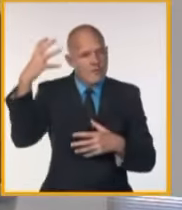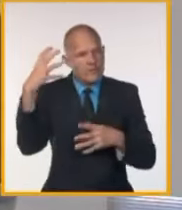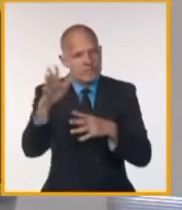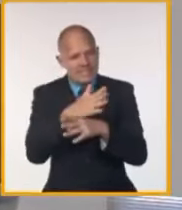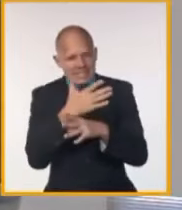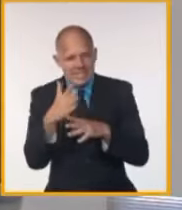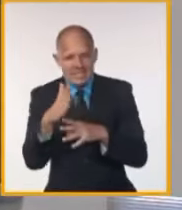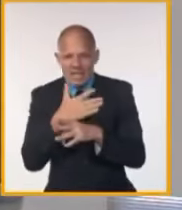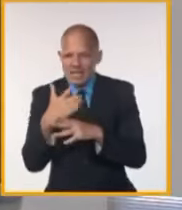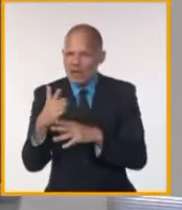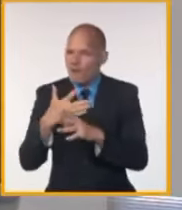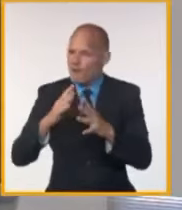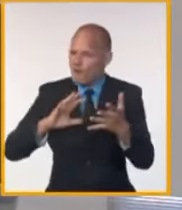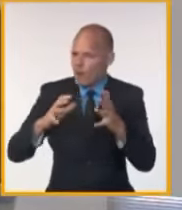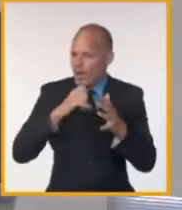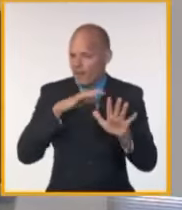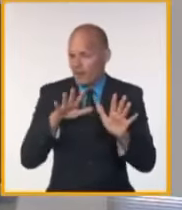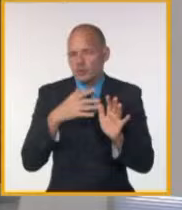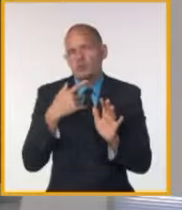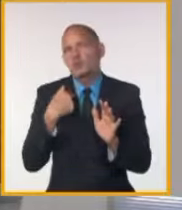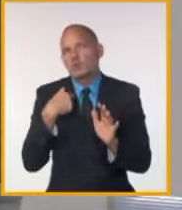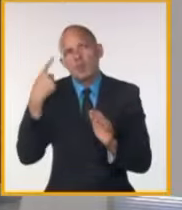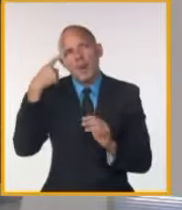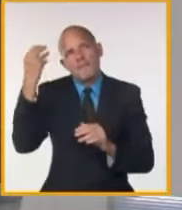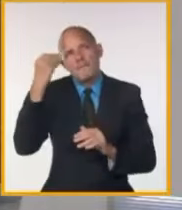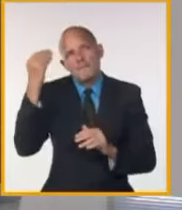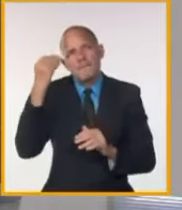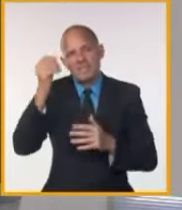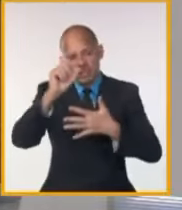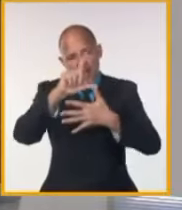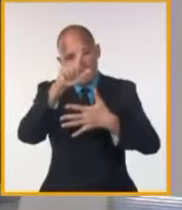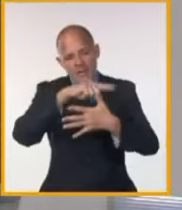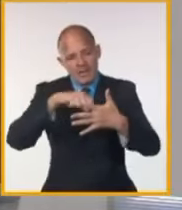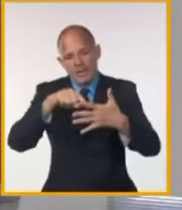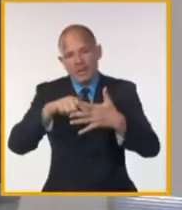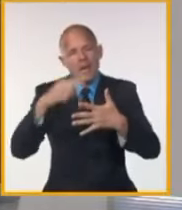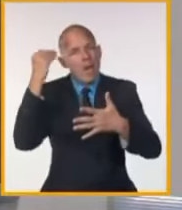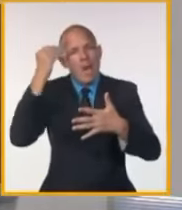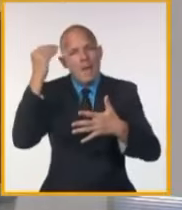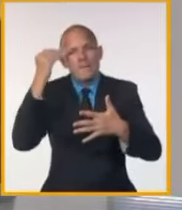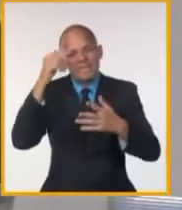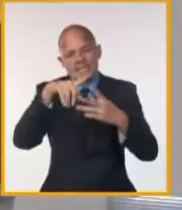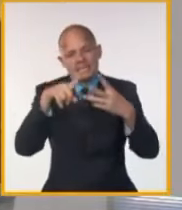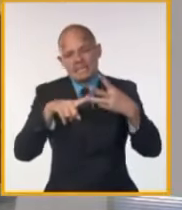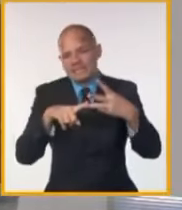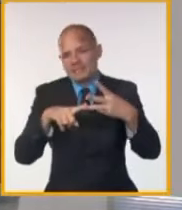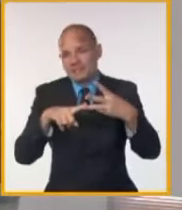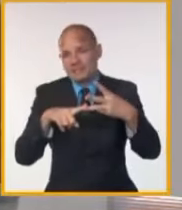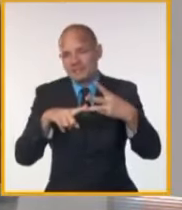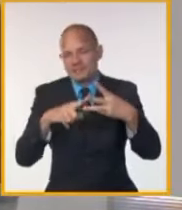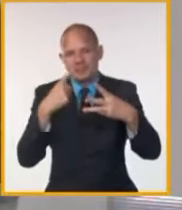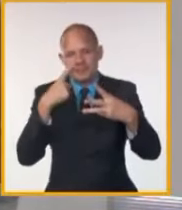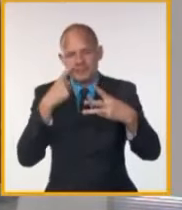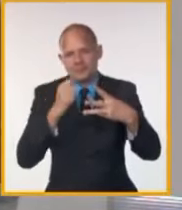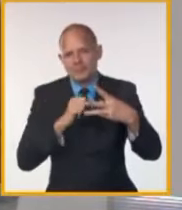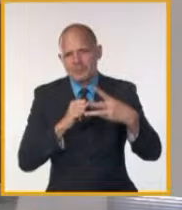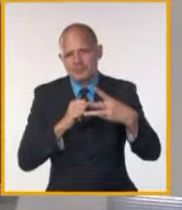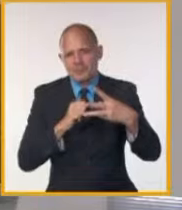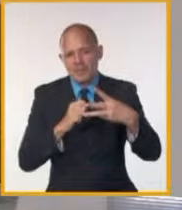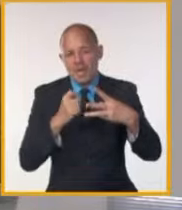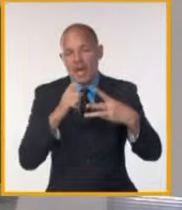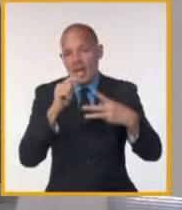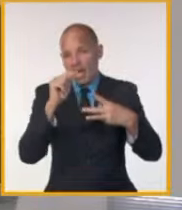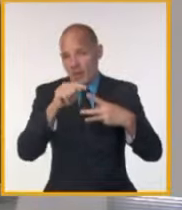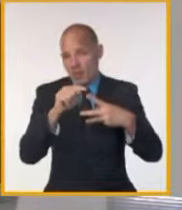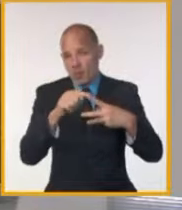yo fuera a buscar por ejemplo tres lugares en este momento en la región y sobre todo pensando en elección que hubo ayer en Brasil te diría que